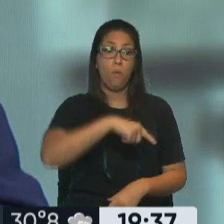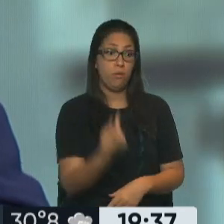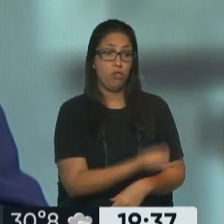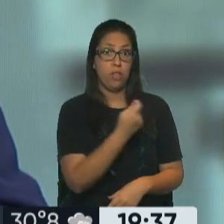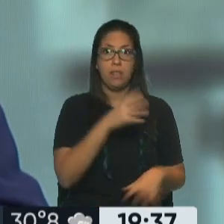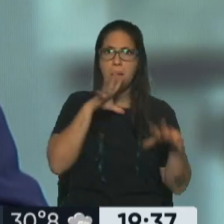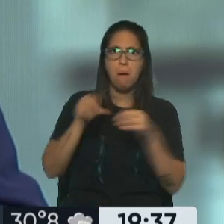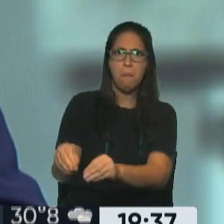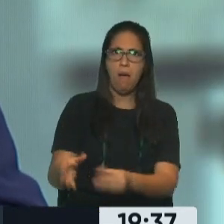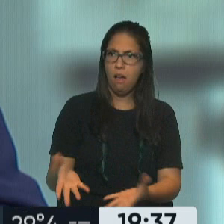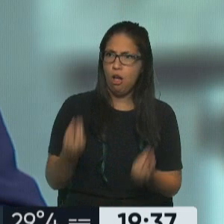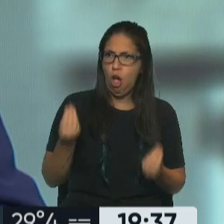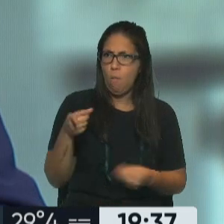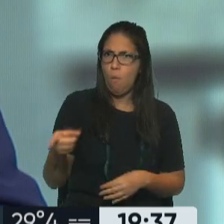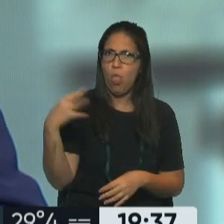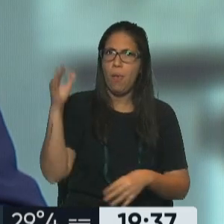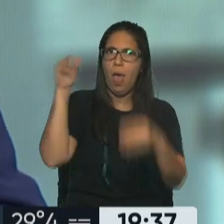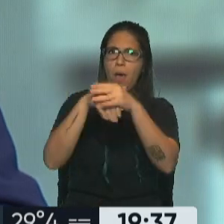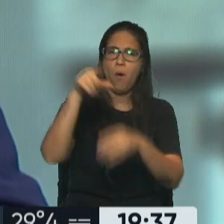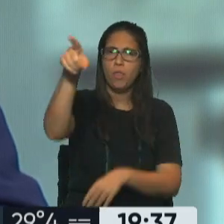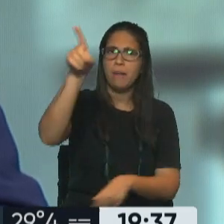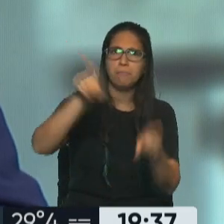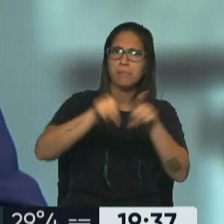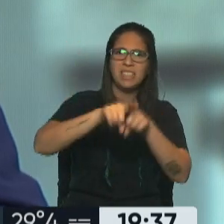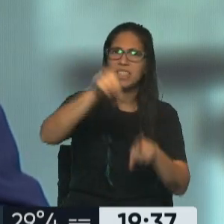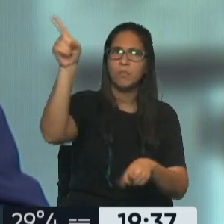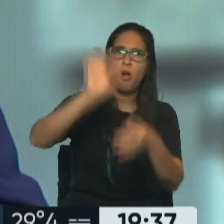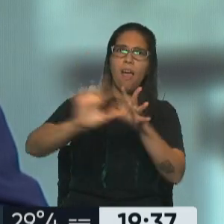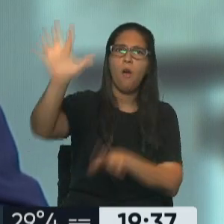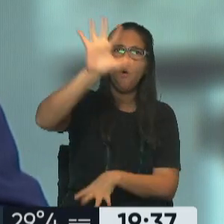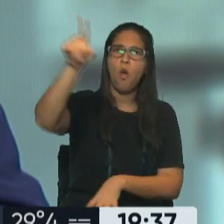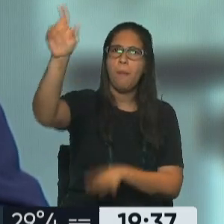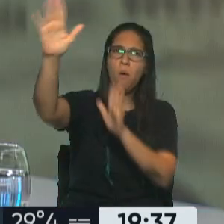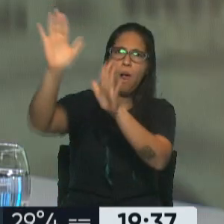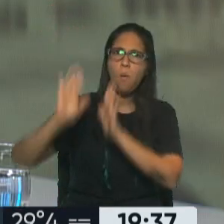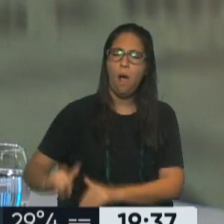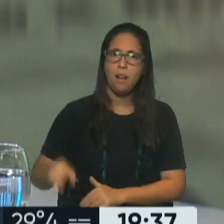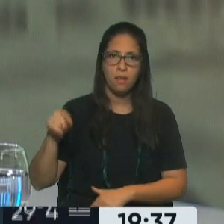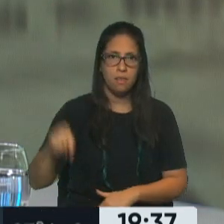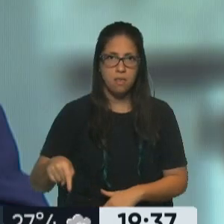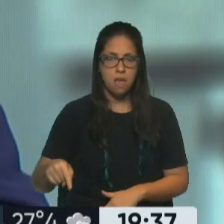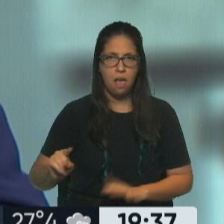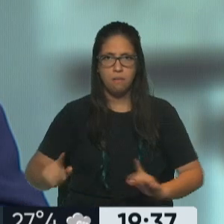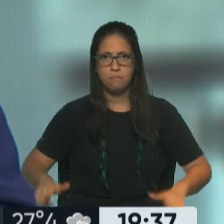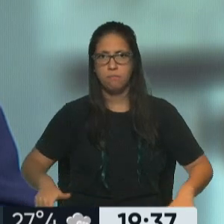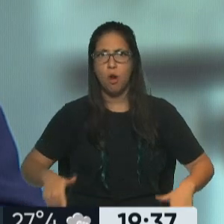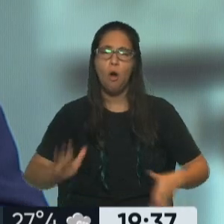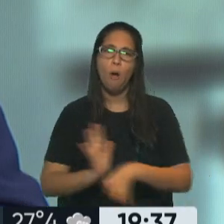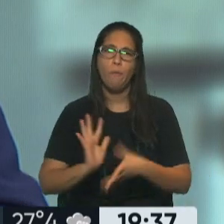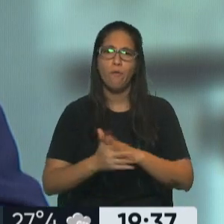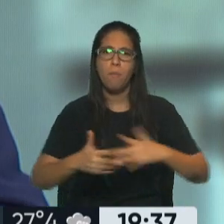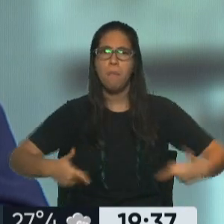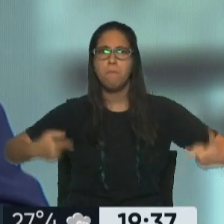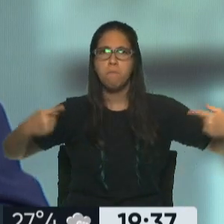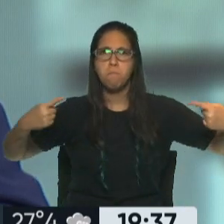lo retan dice Usted Tendría que haber votado como votaban los los europeos no Y él termina batiéndose a con con